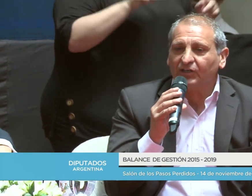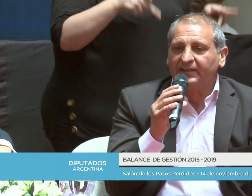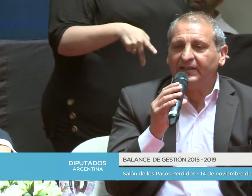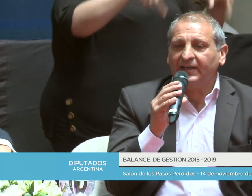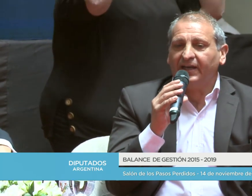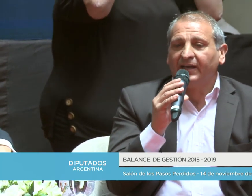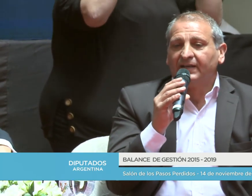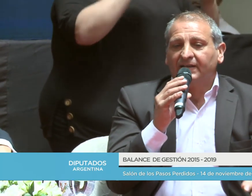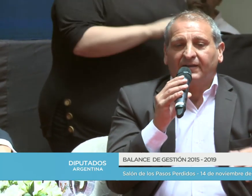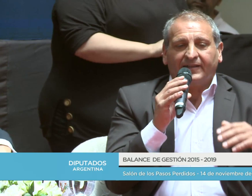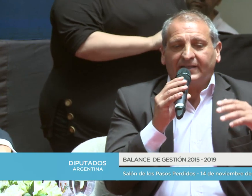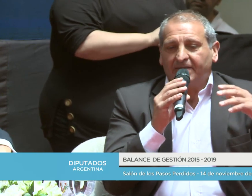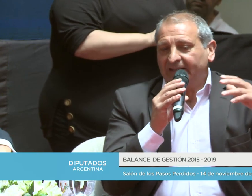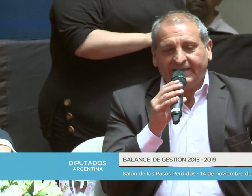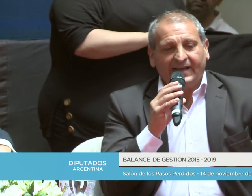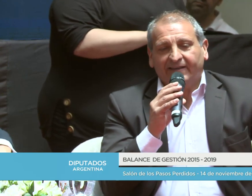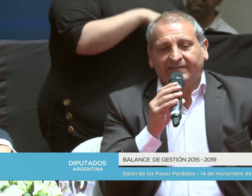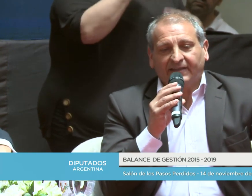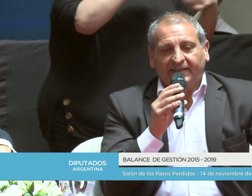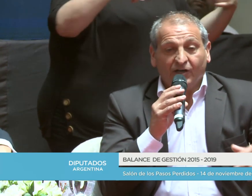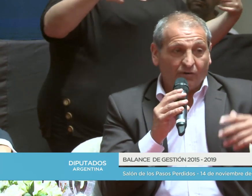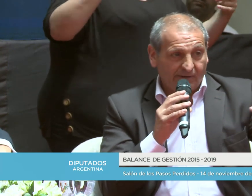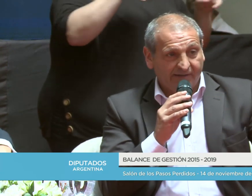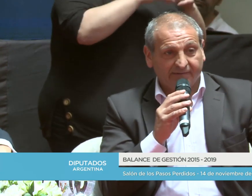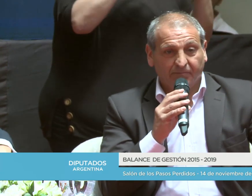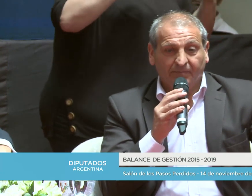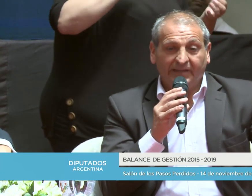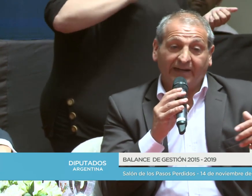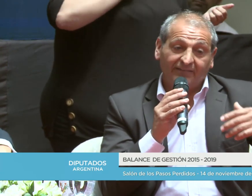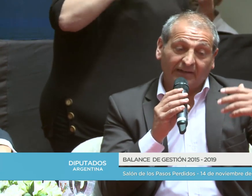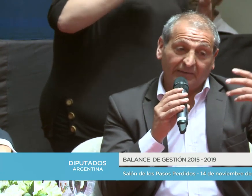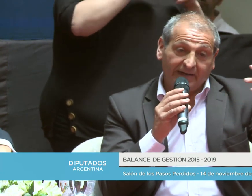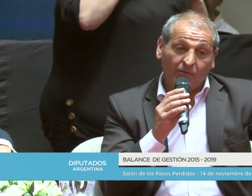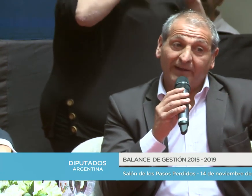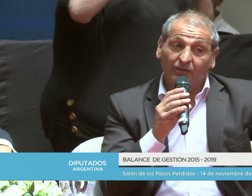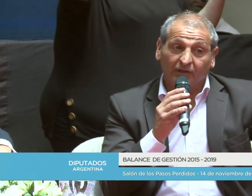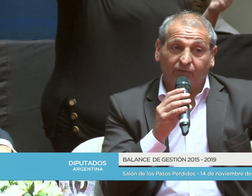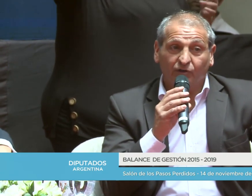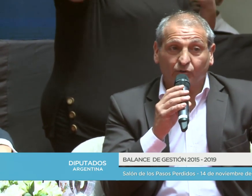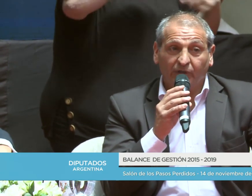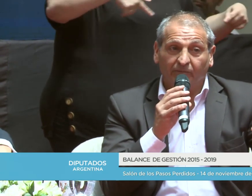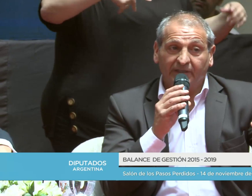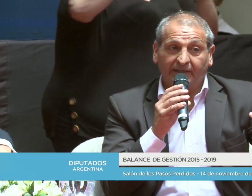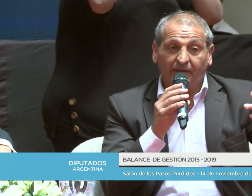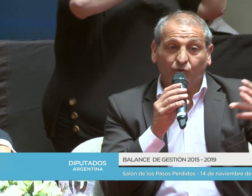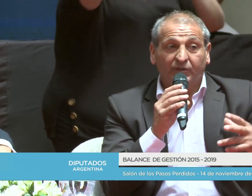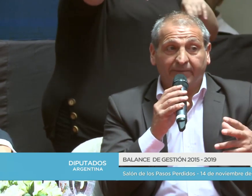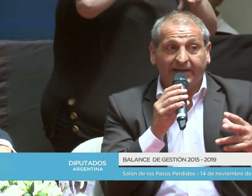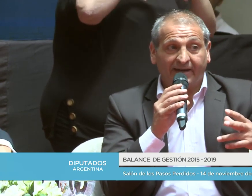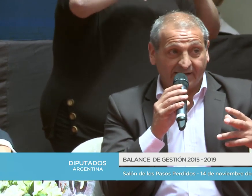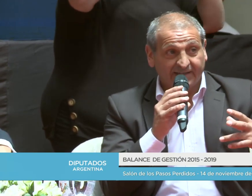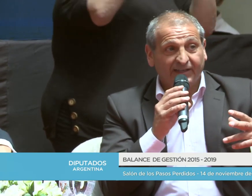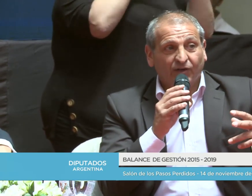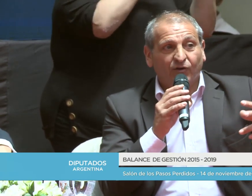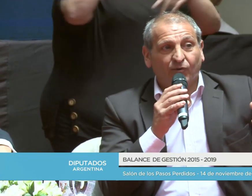edificio que tiene materiales nobles de aquel momento, que fue construido mientras el mundo estaba